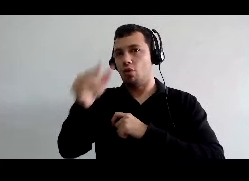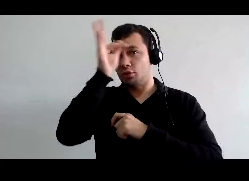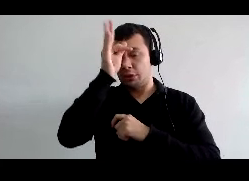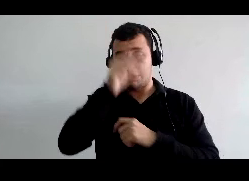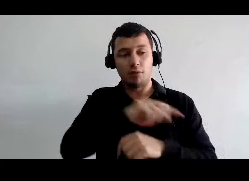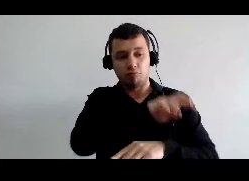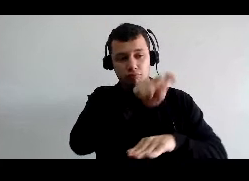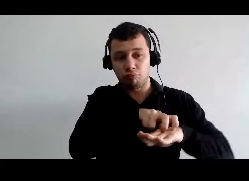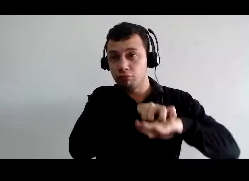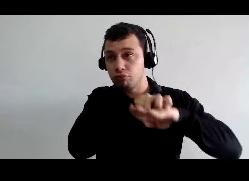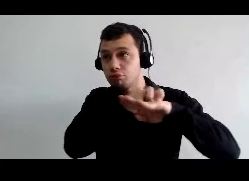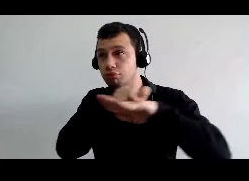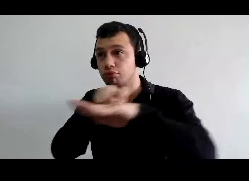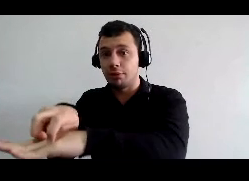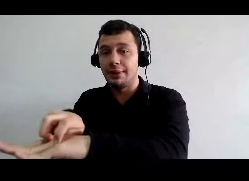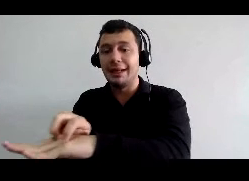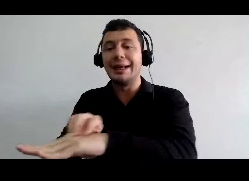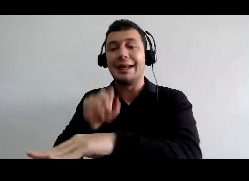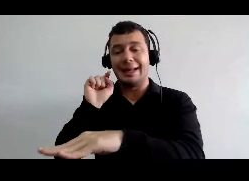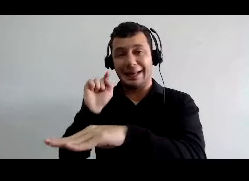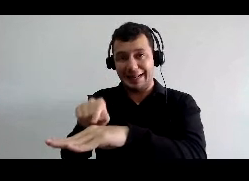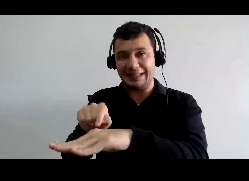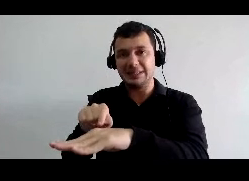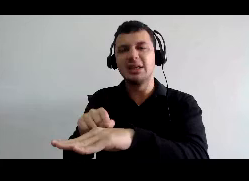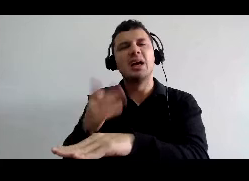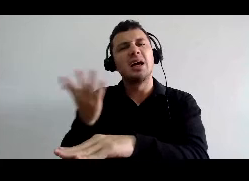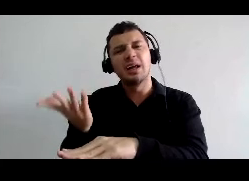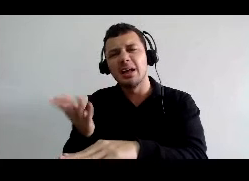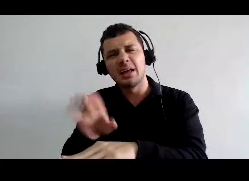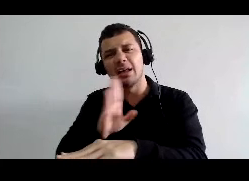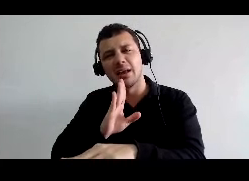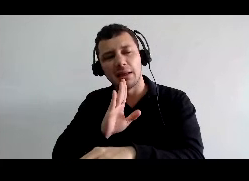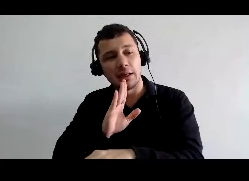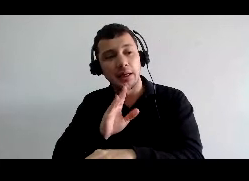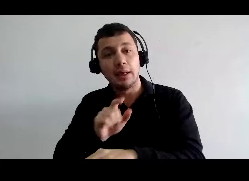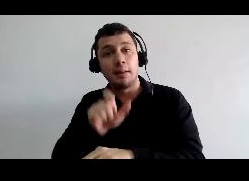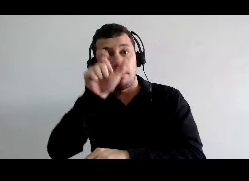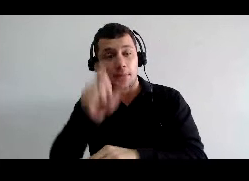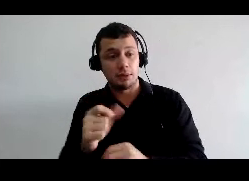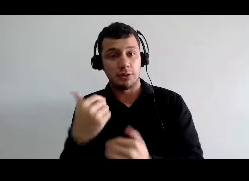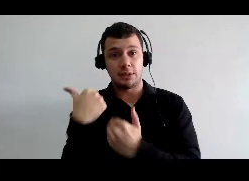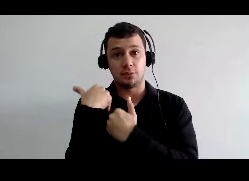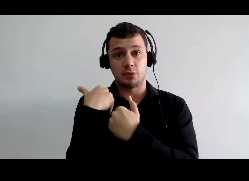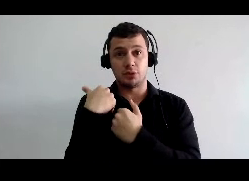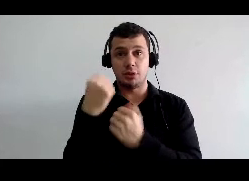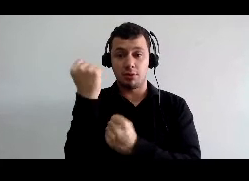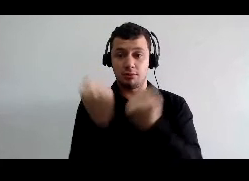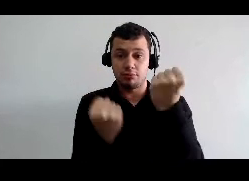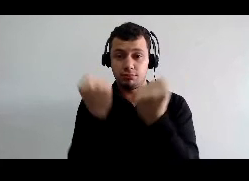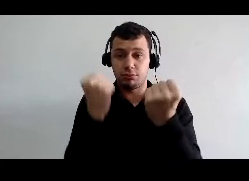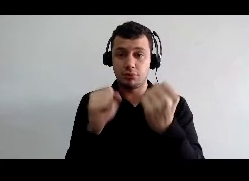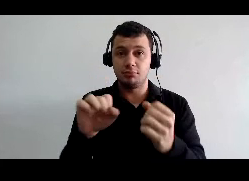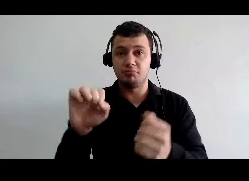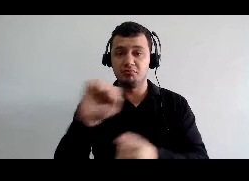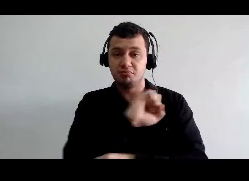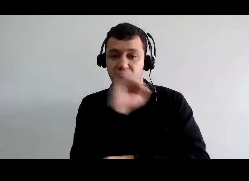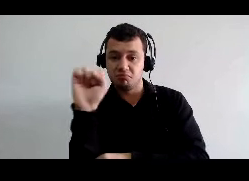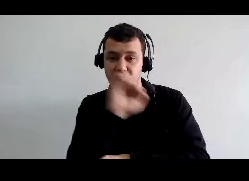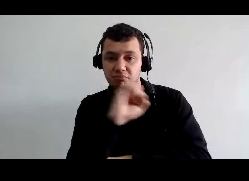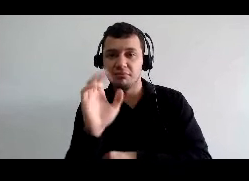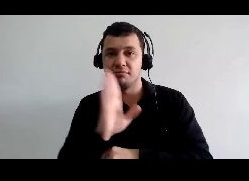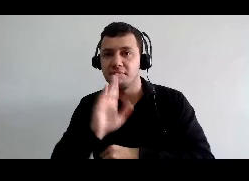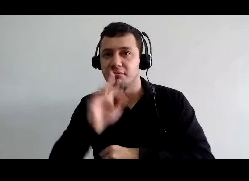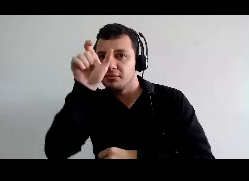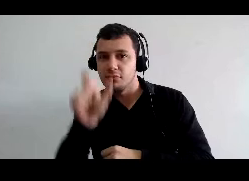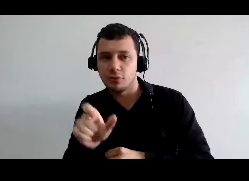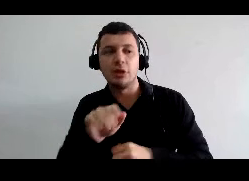definido en la camilla donde se va a trasladar, porque le van a hacer algún tipo de estudio, pongamos que no lo estén haciendo ahí, y tenerlo en un